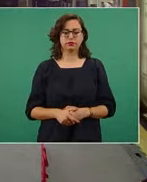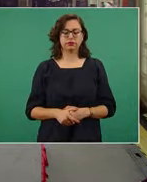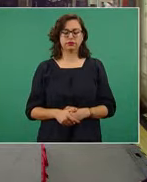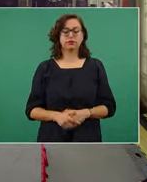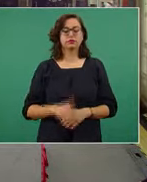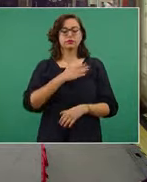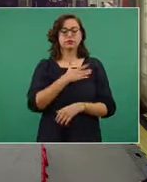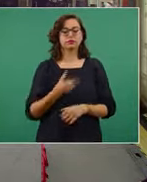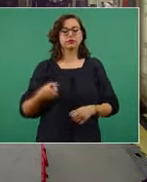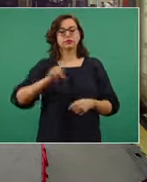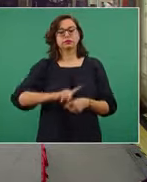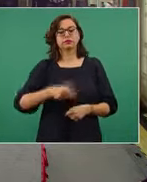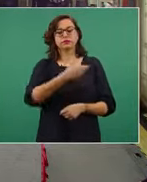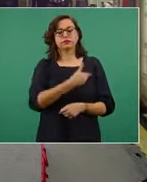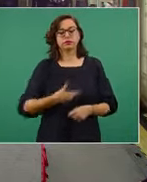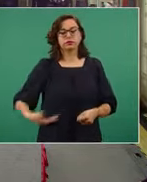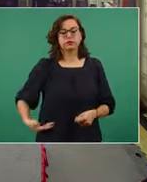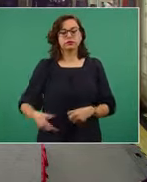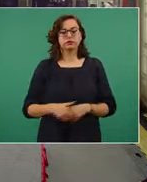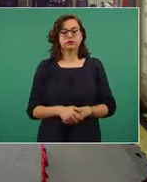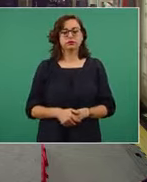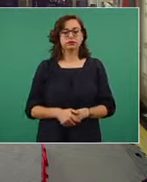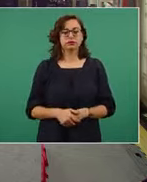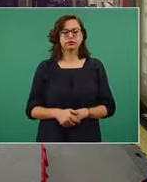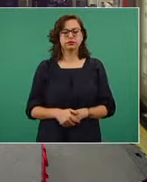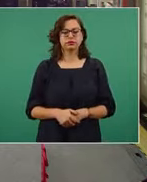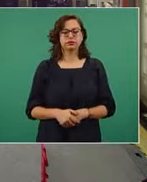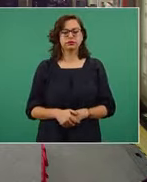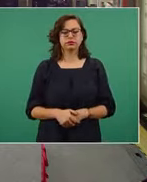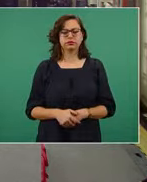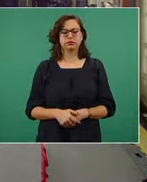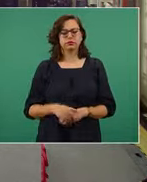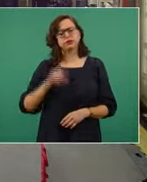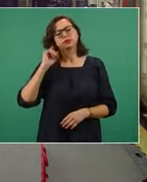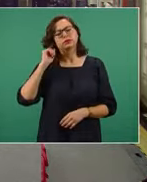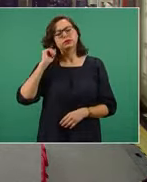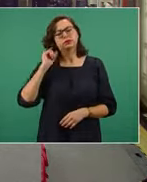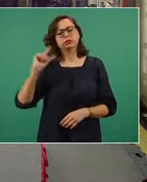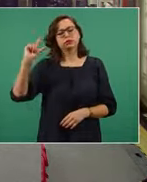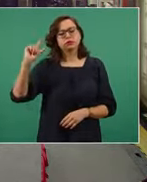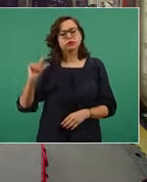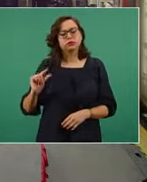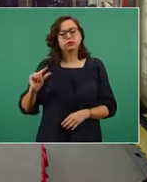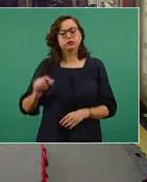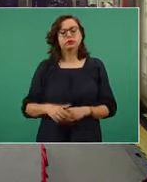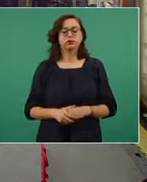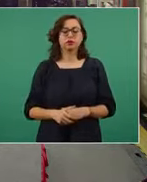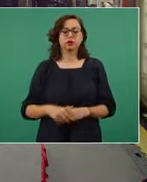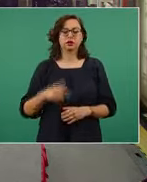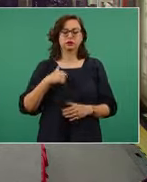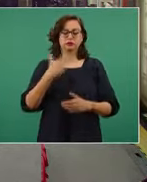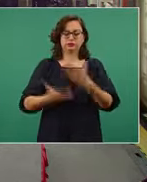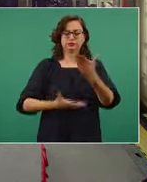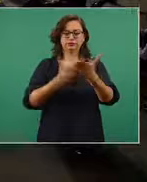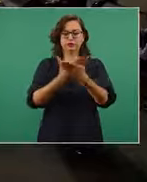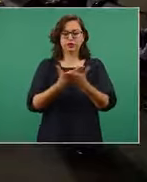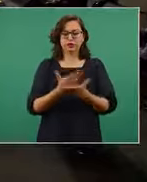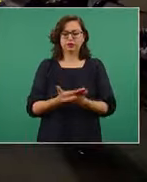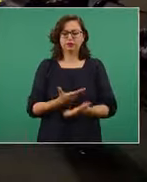Buenos días, presidente. Meme Yamel, de The Mexico News y Sin Censura. Algunos planteamientos breves. Primero,